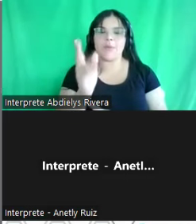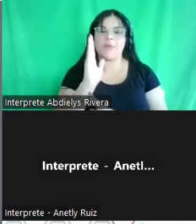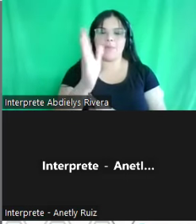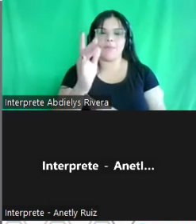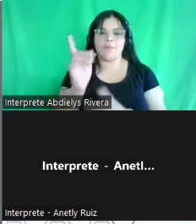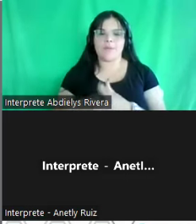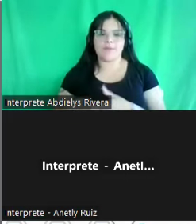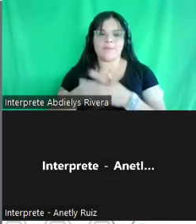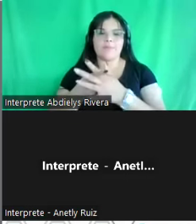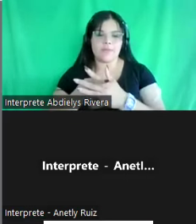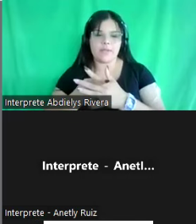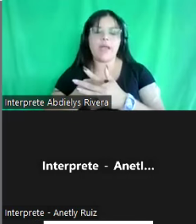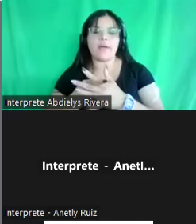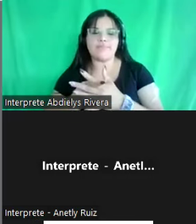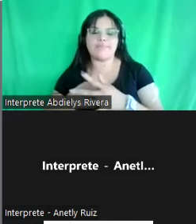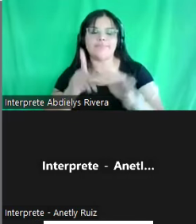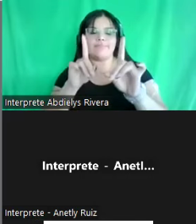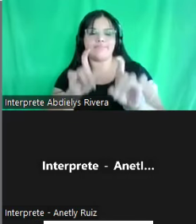satisfacción.